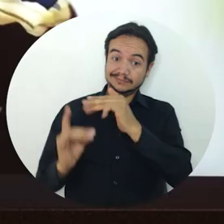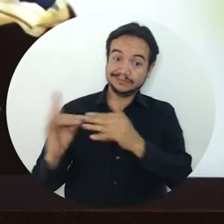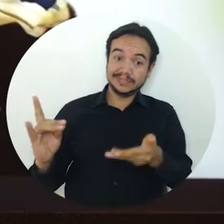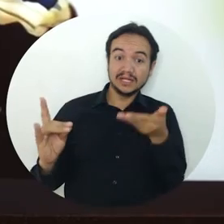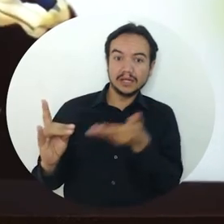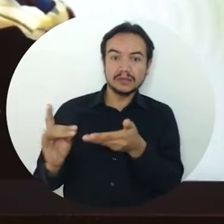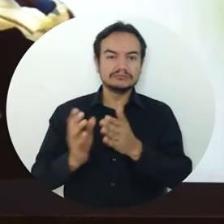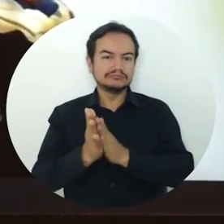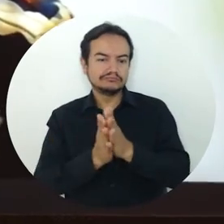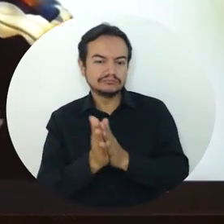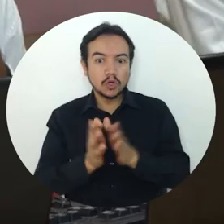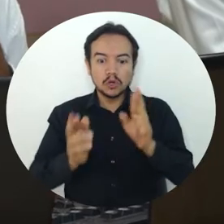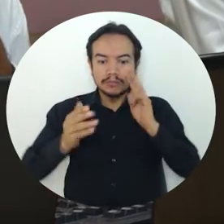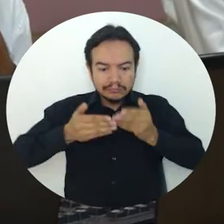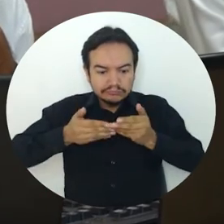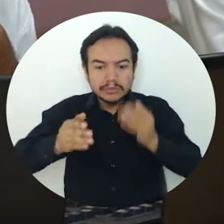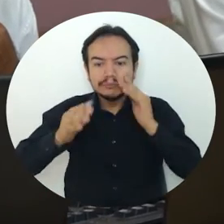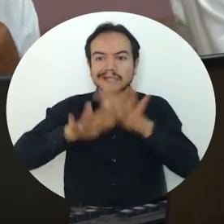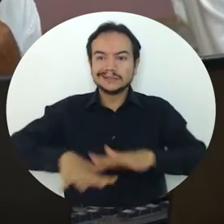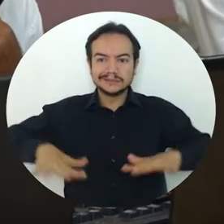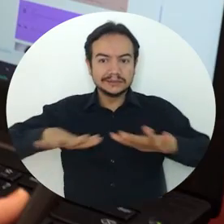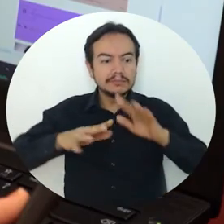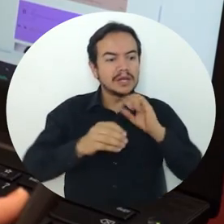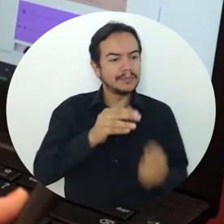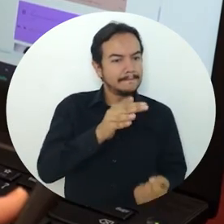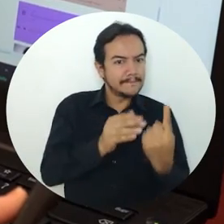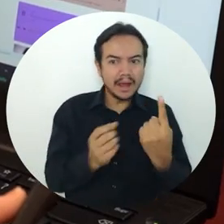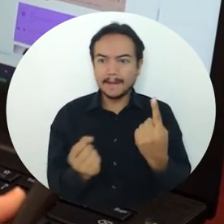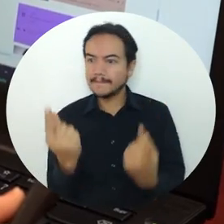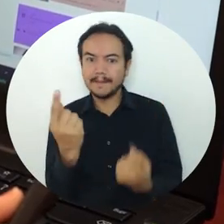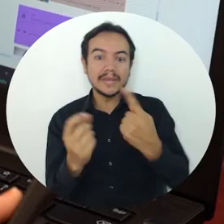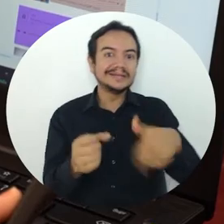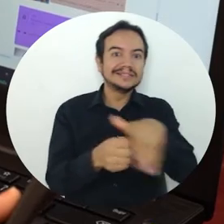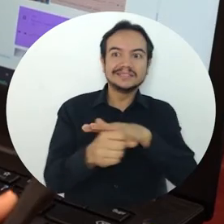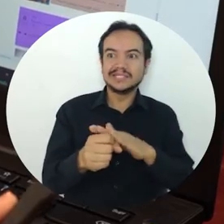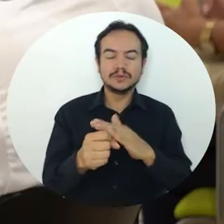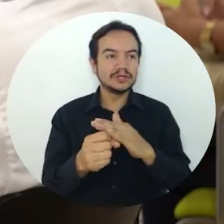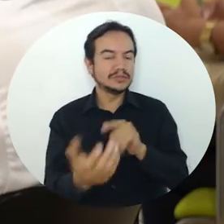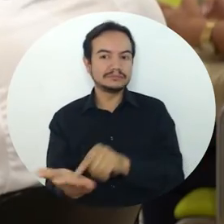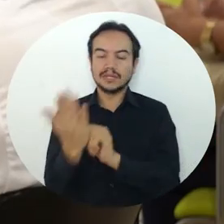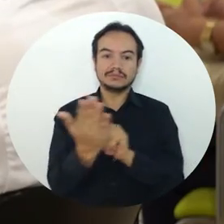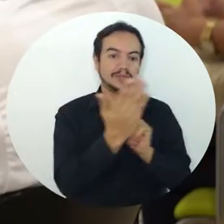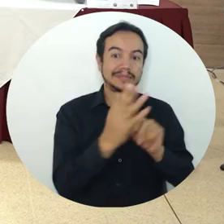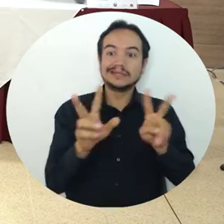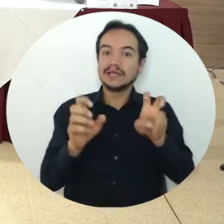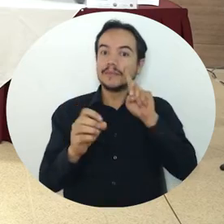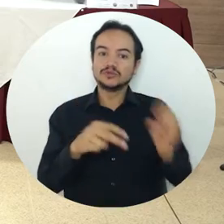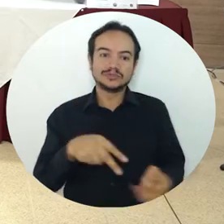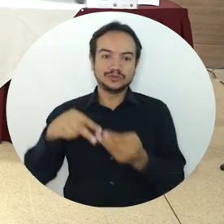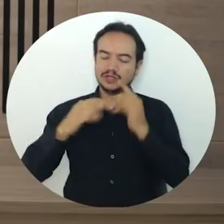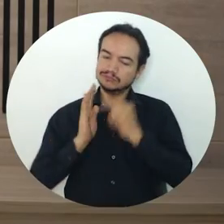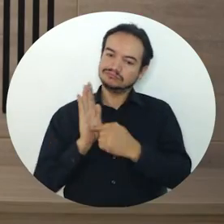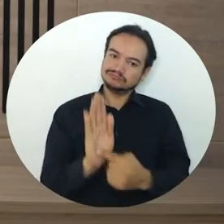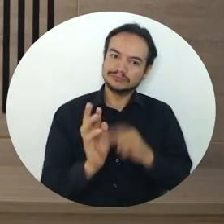Superiores espera establecer un escenario oportuno para responder con creatividad y pertinencia a las demandas emergentes en el campo de la